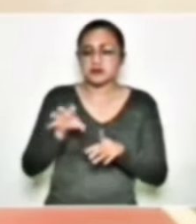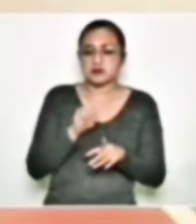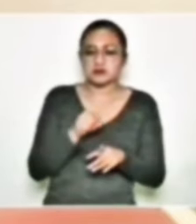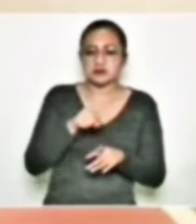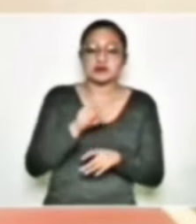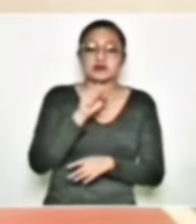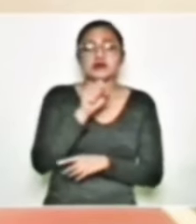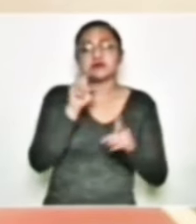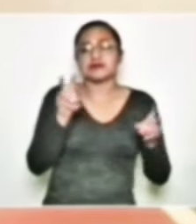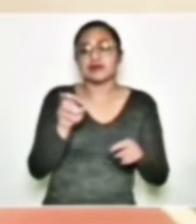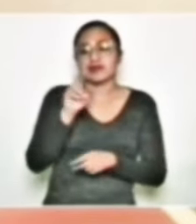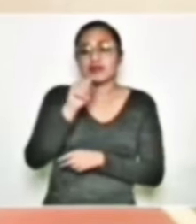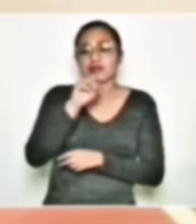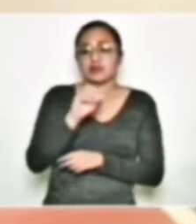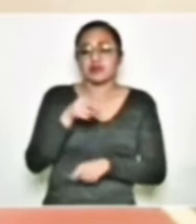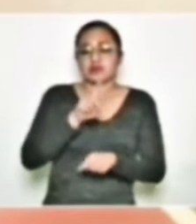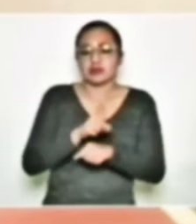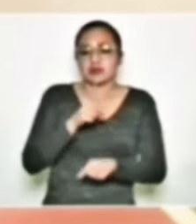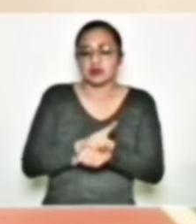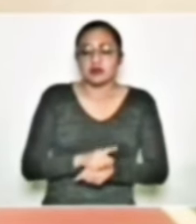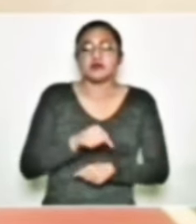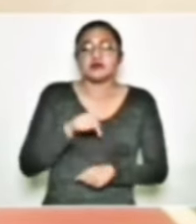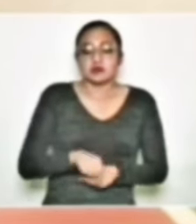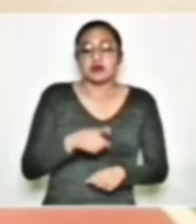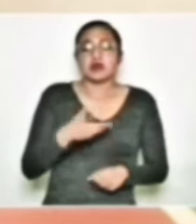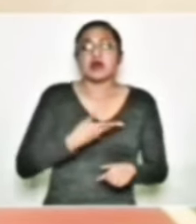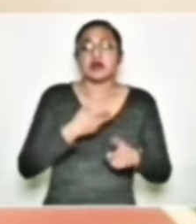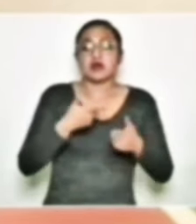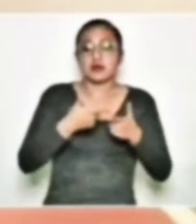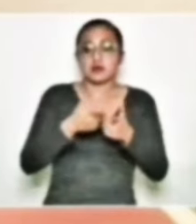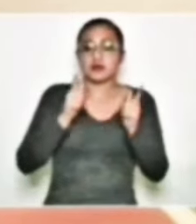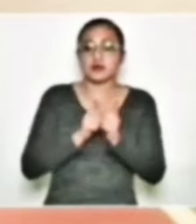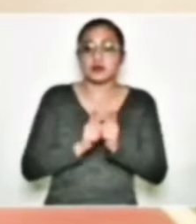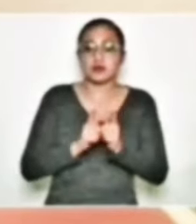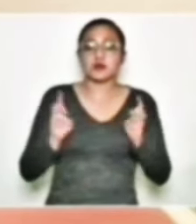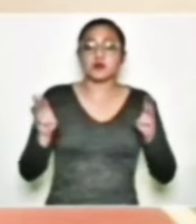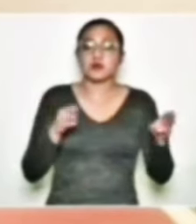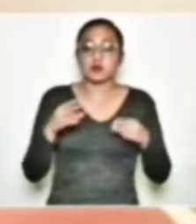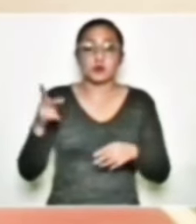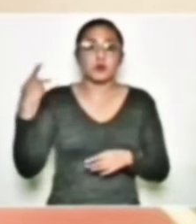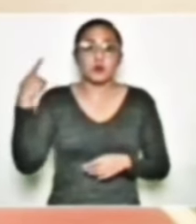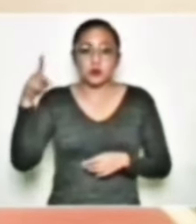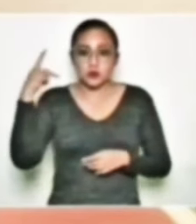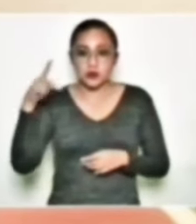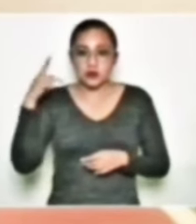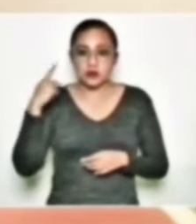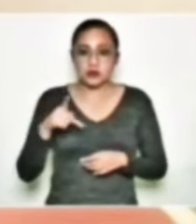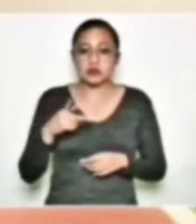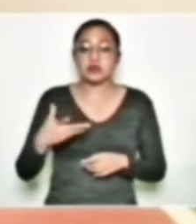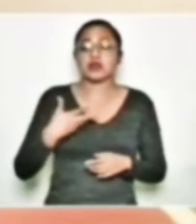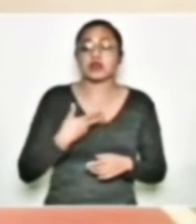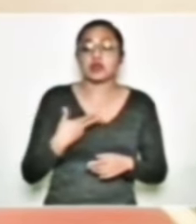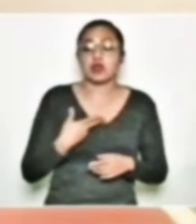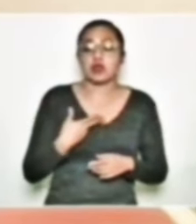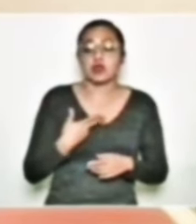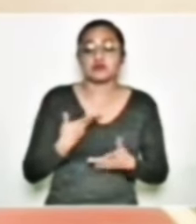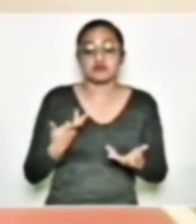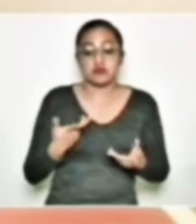embargo, sobre que un grupo musical poblano se ostenta